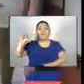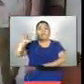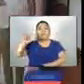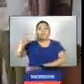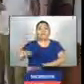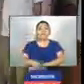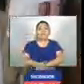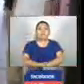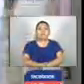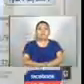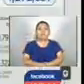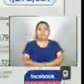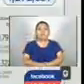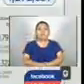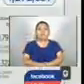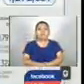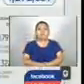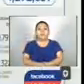Rivera.